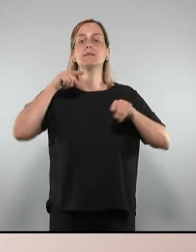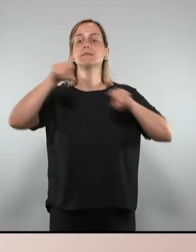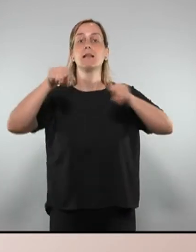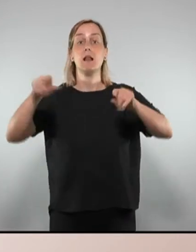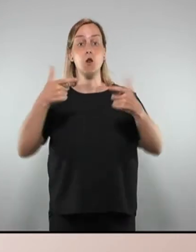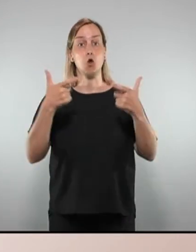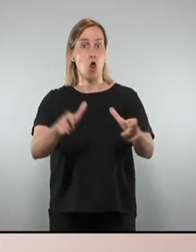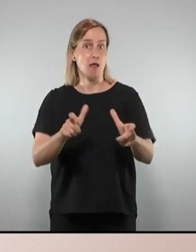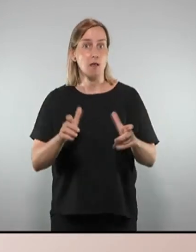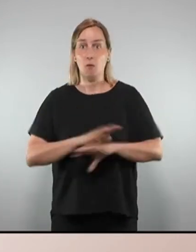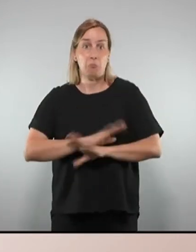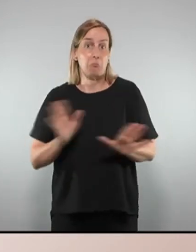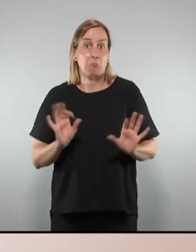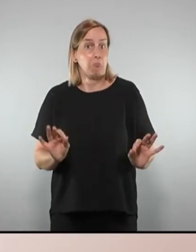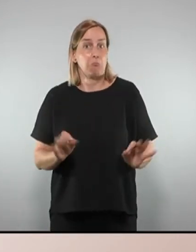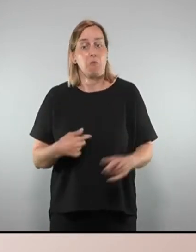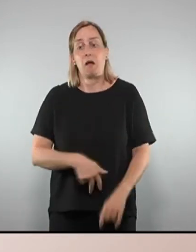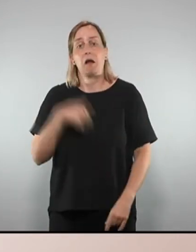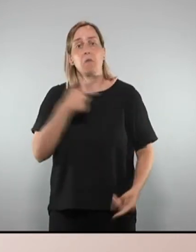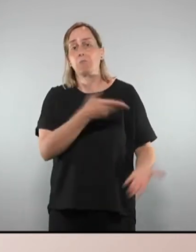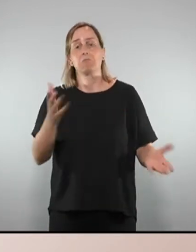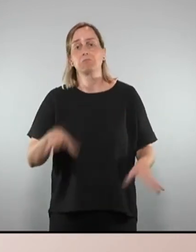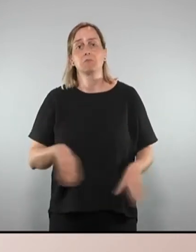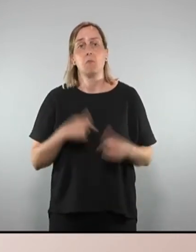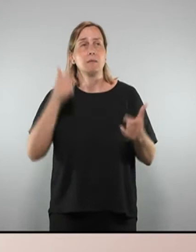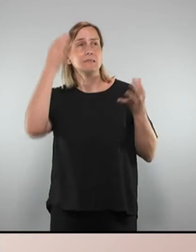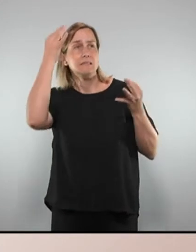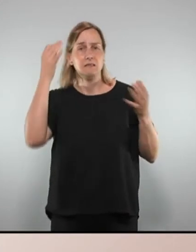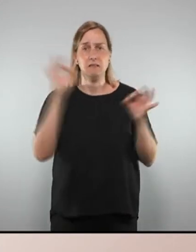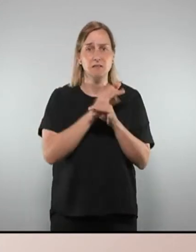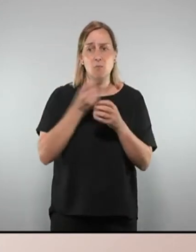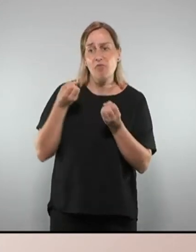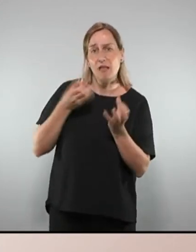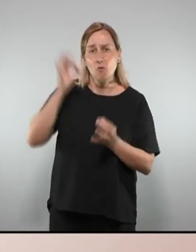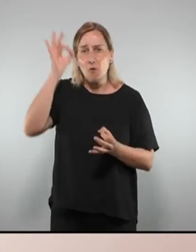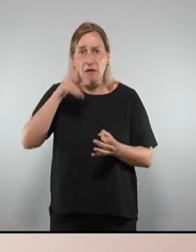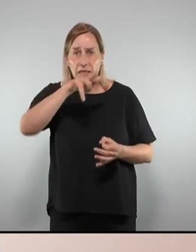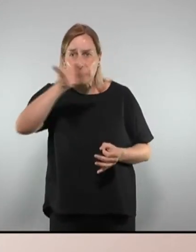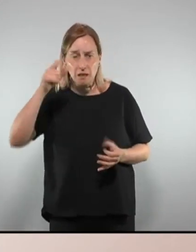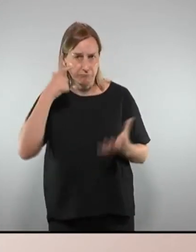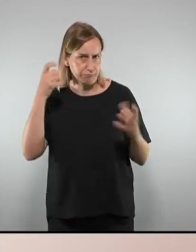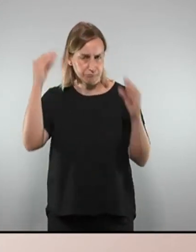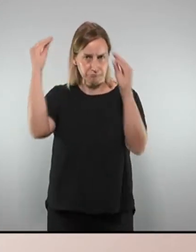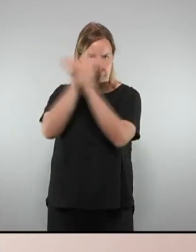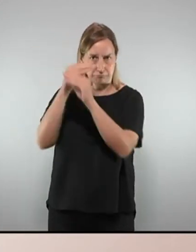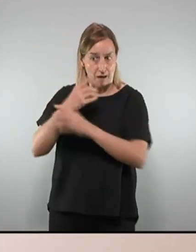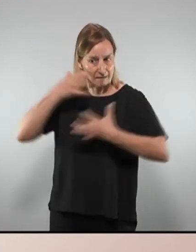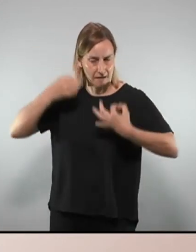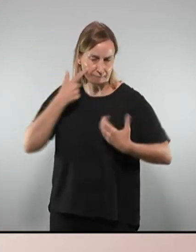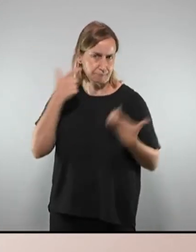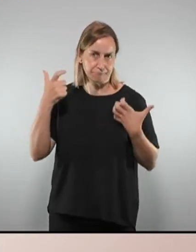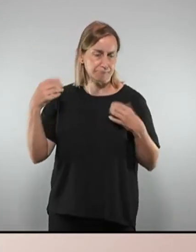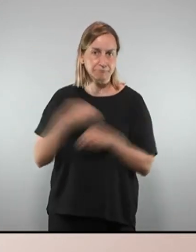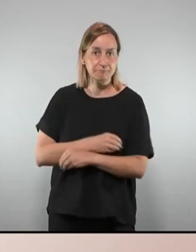colectivo así grosso modo sin ningún tipo de matiz con datos con porcentajes que no se corresponden con la realidad en